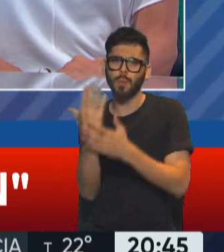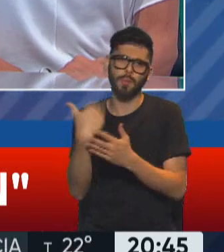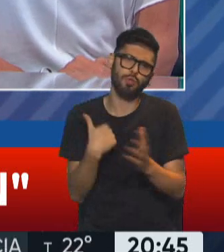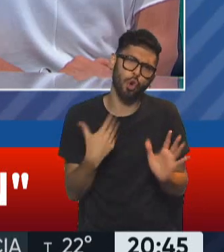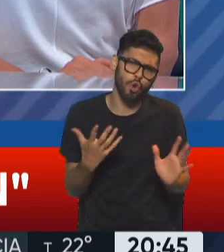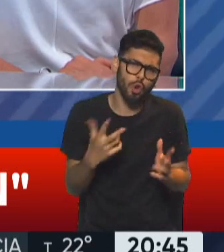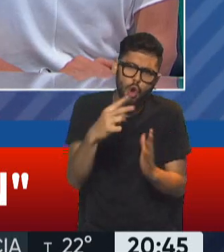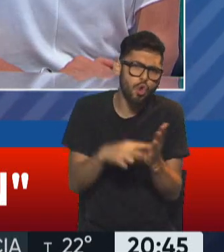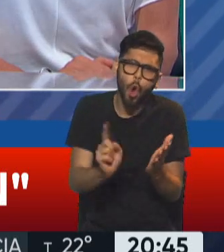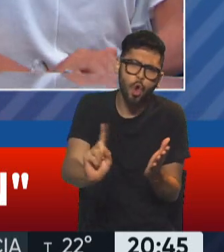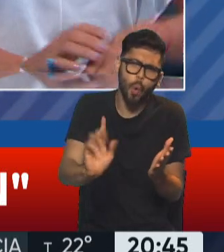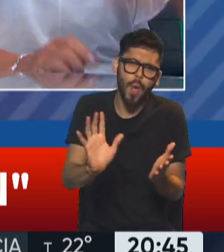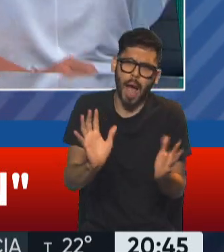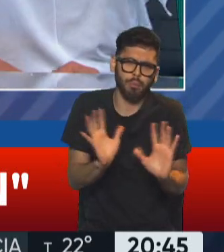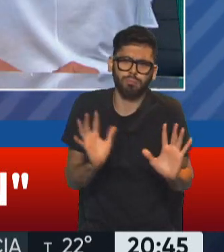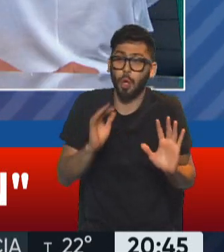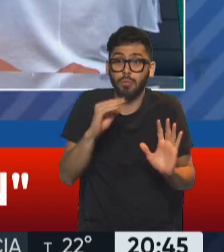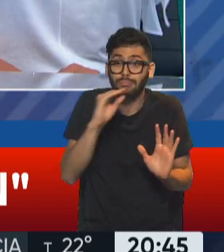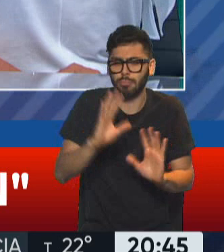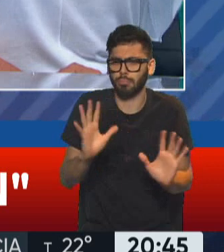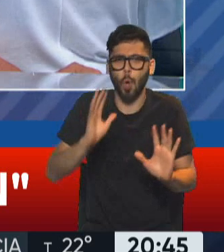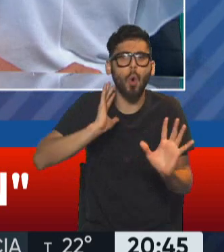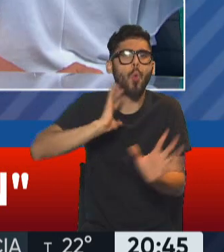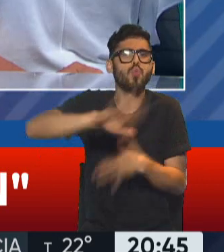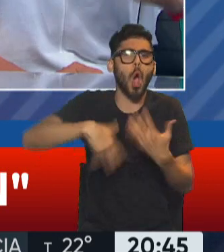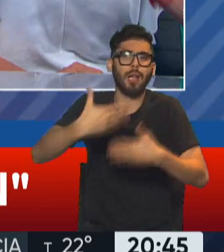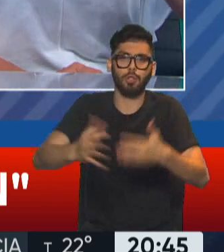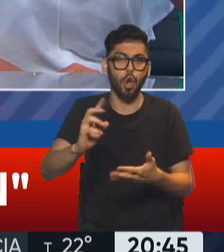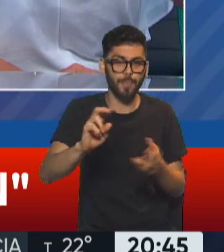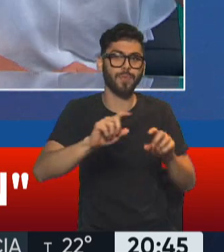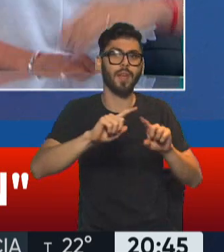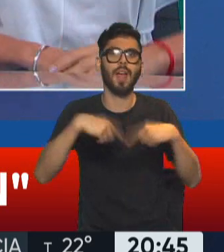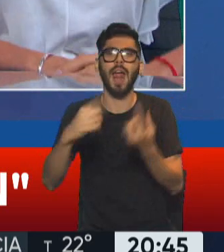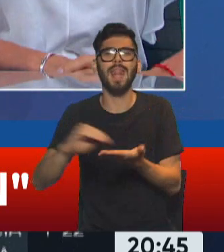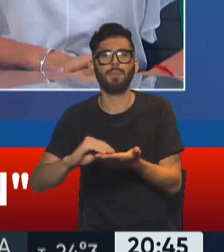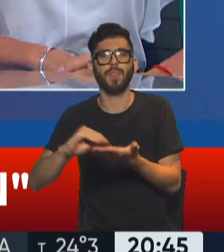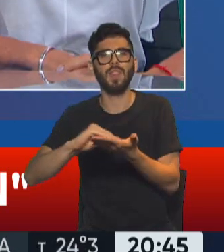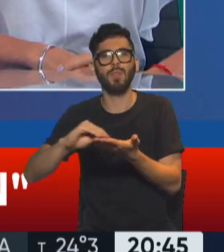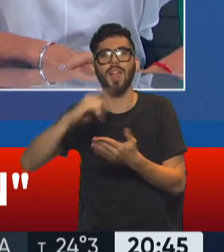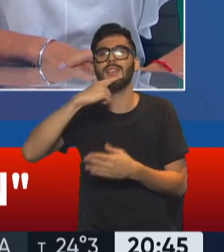a leer, lo vamos a citar porque es reproducir violencia. Pero ya hubo un repudio en la Cámara de Diputados, la diputada Natalia Sánchez, que le quiero